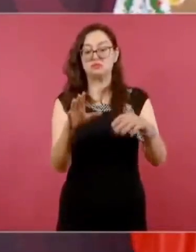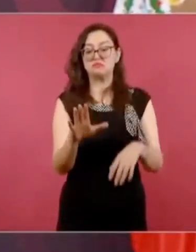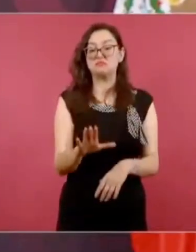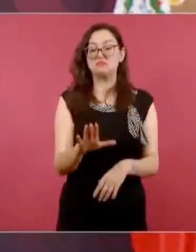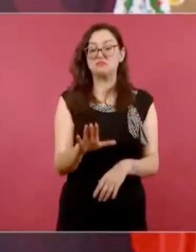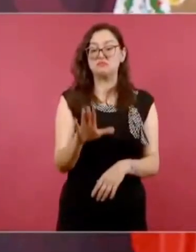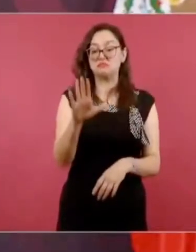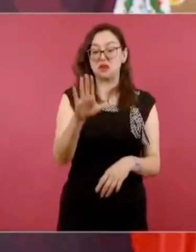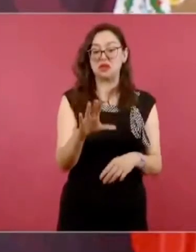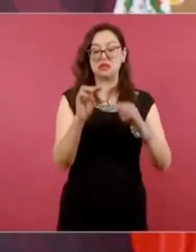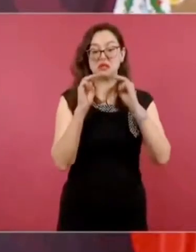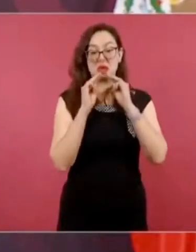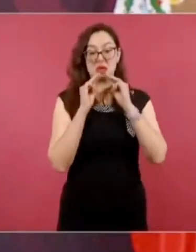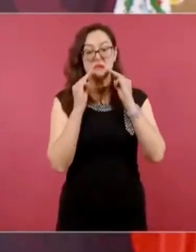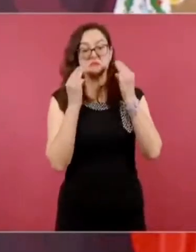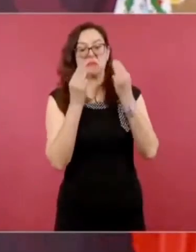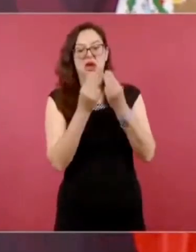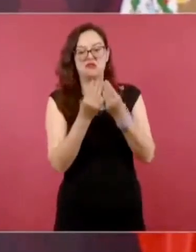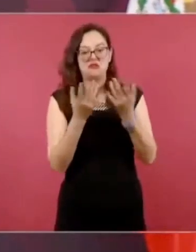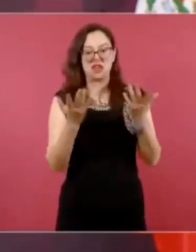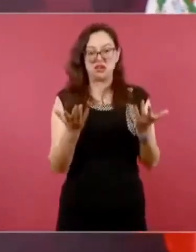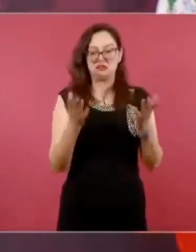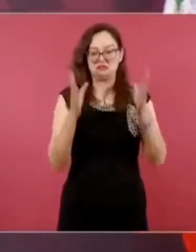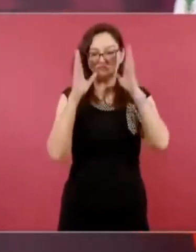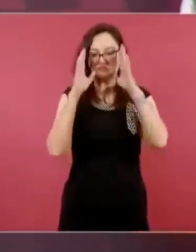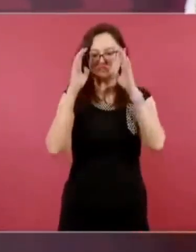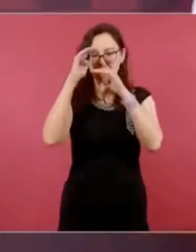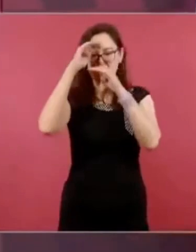o ese turismo